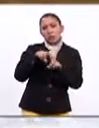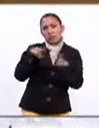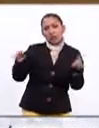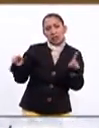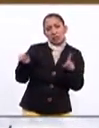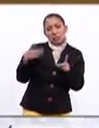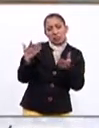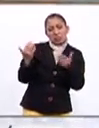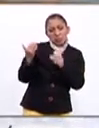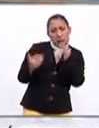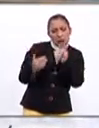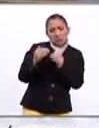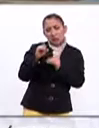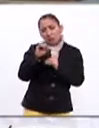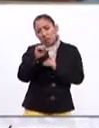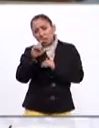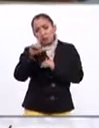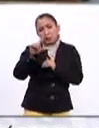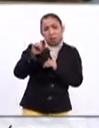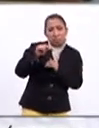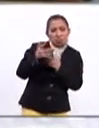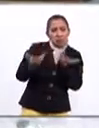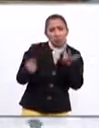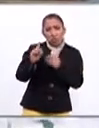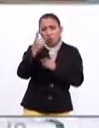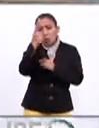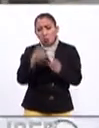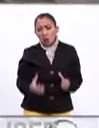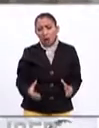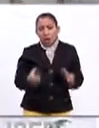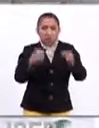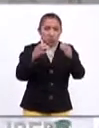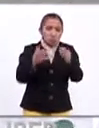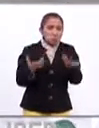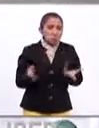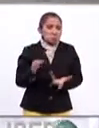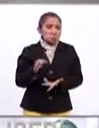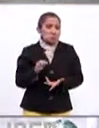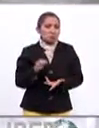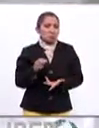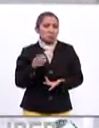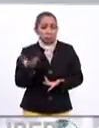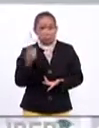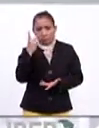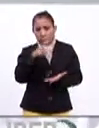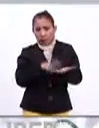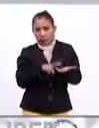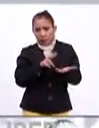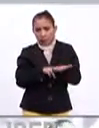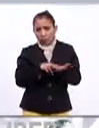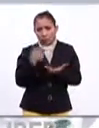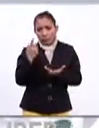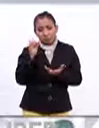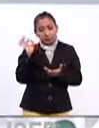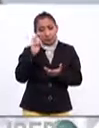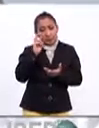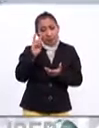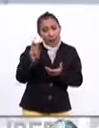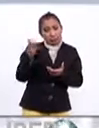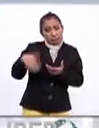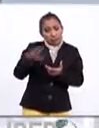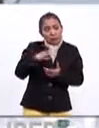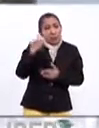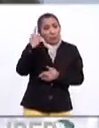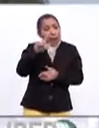de los 60, 70 dólares por barril, que es ya uno de los precios que de alguna manera se estaría